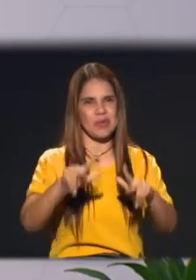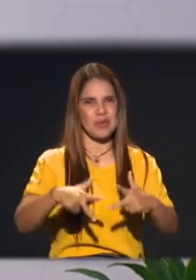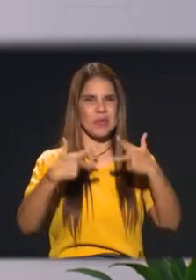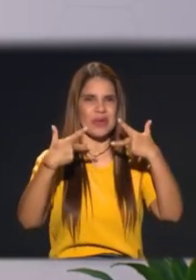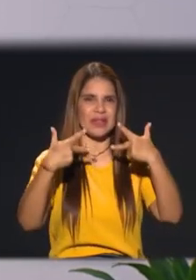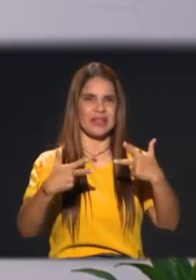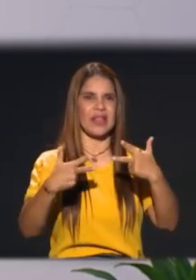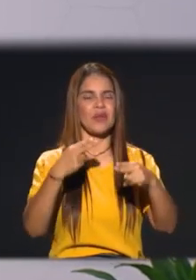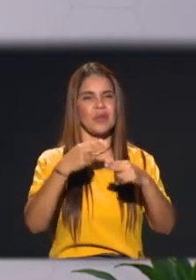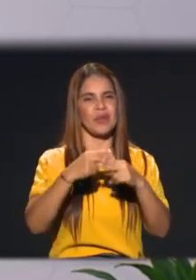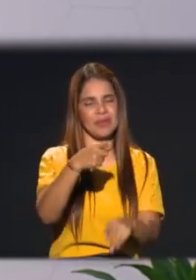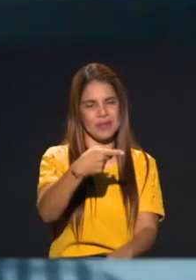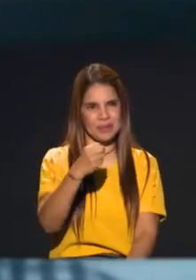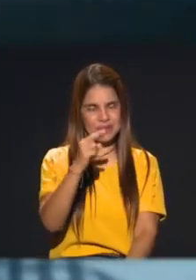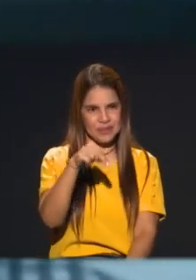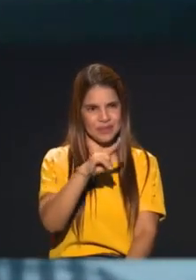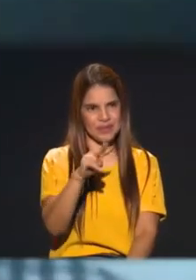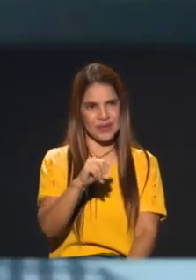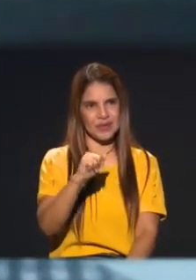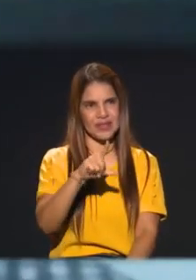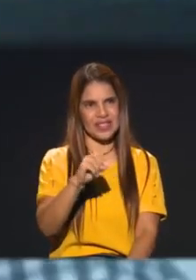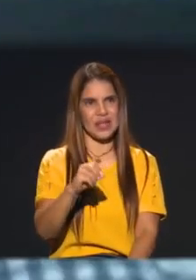saludo a Gonzalo, buenos días.